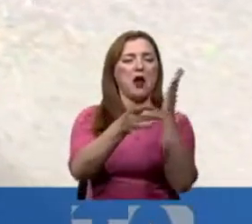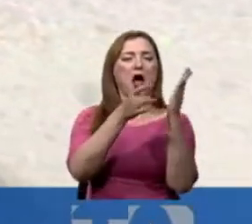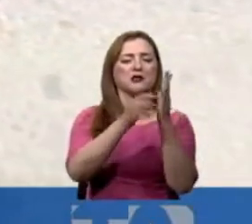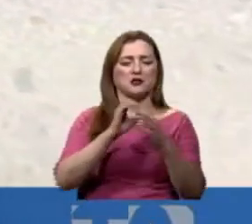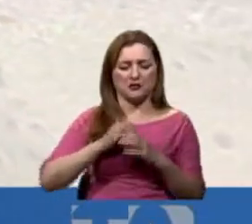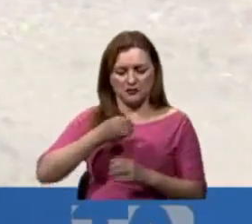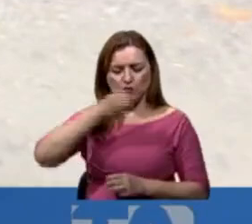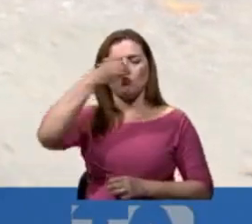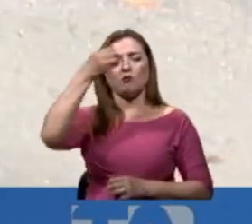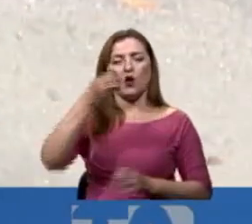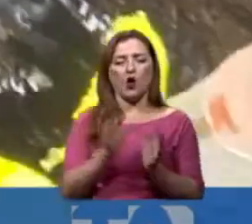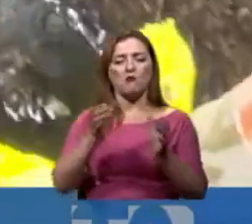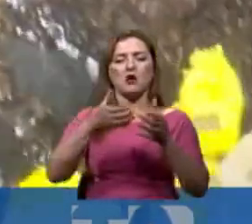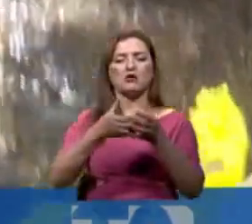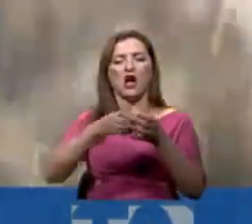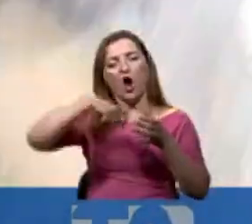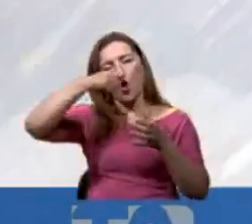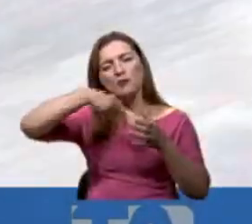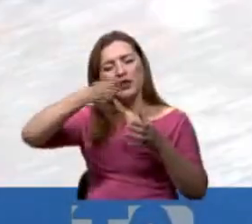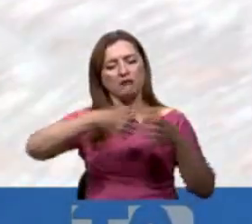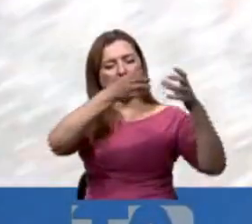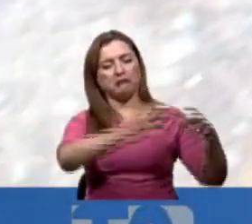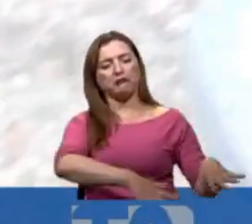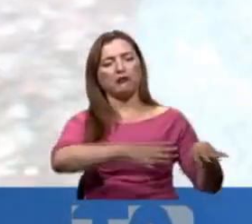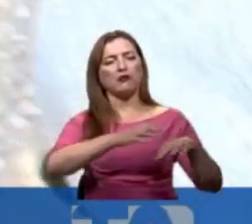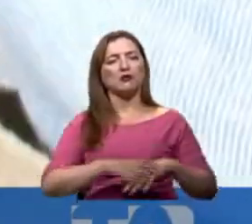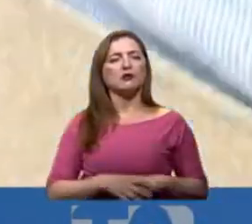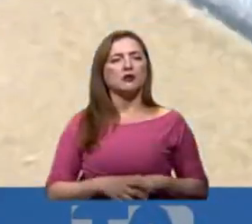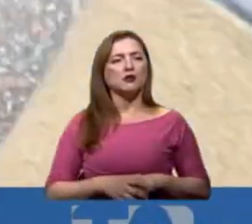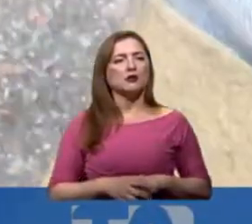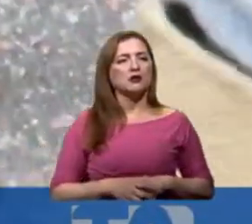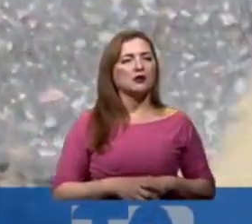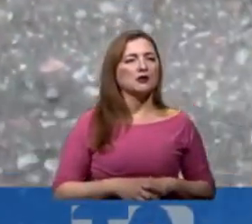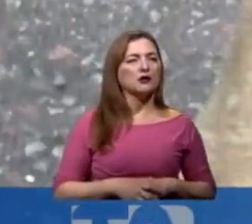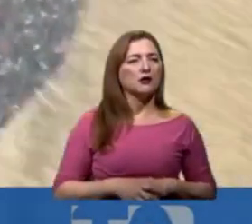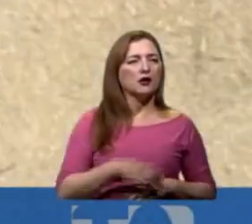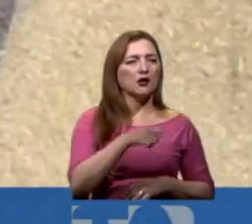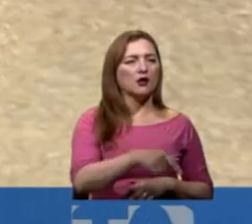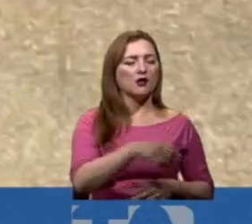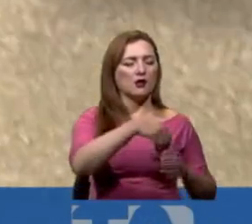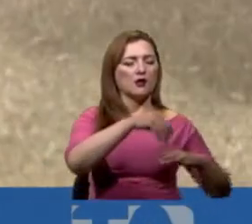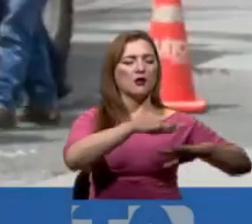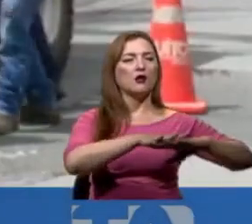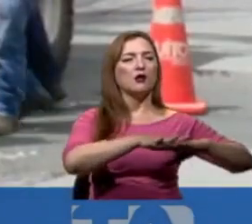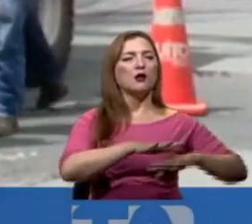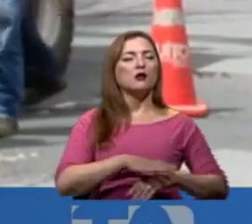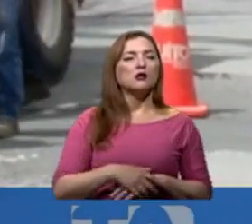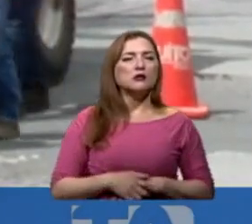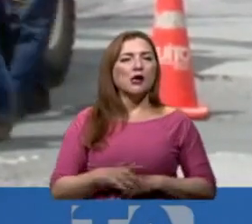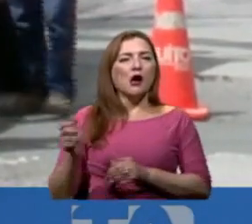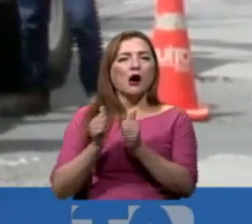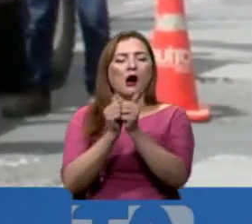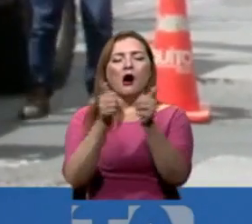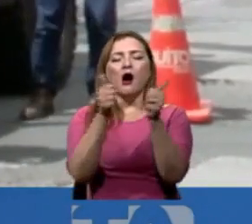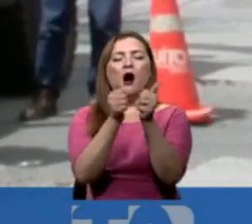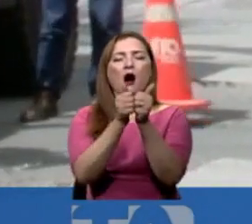y recipientes de comida. Y es que cada basura que es tirada a la calle termina su recorrido en los sumideros. Acompañamos a